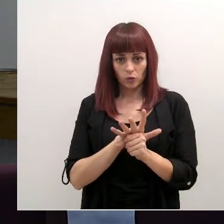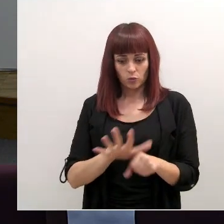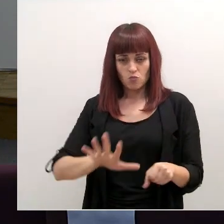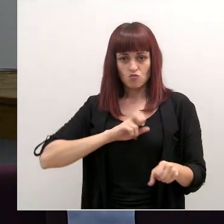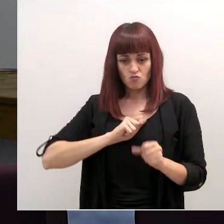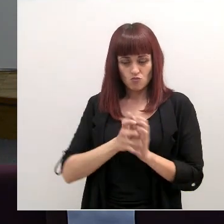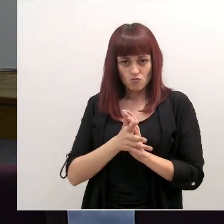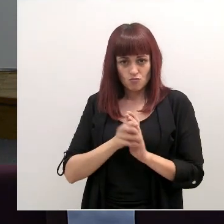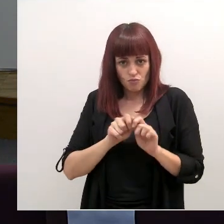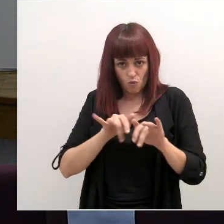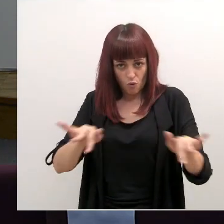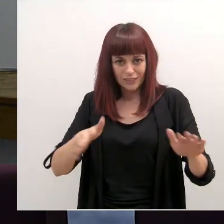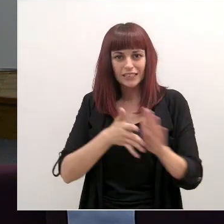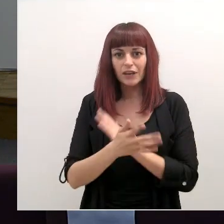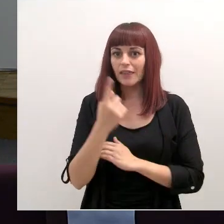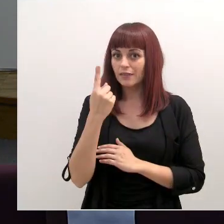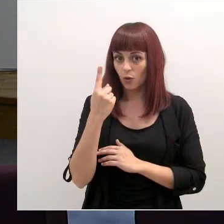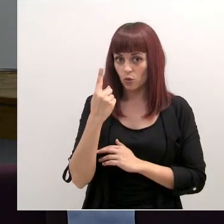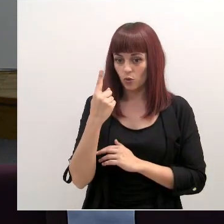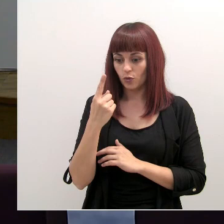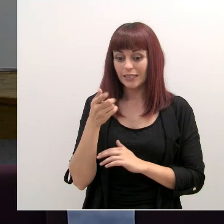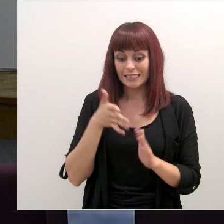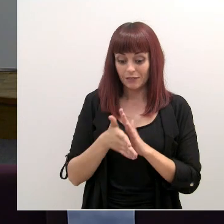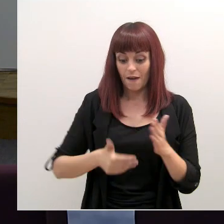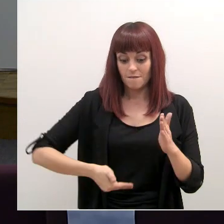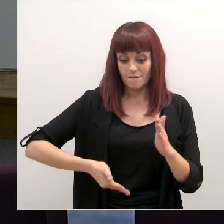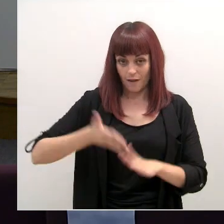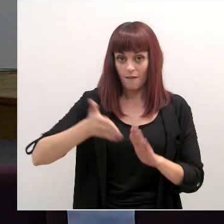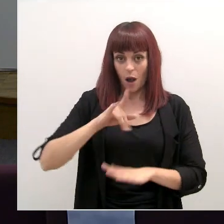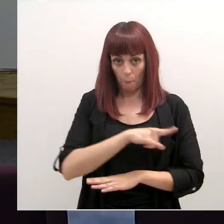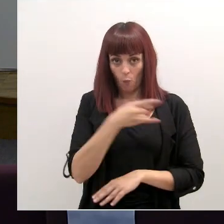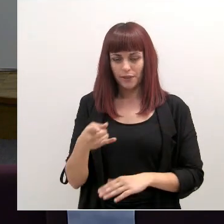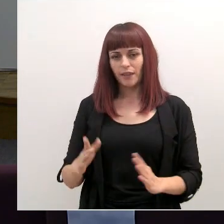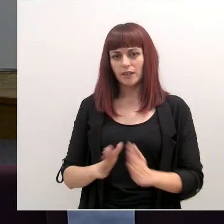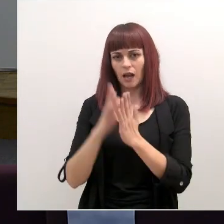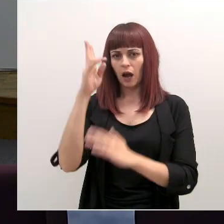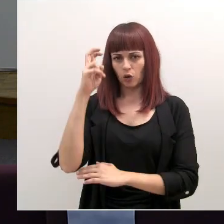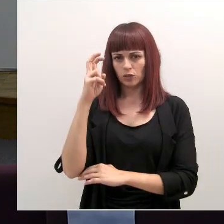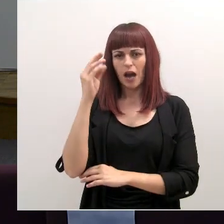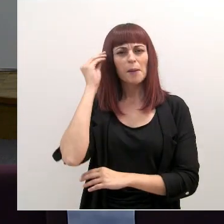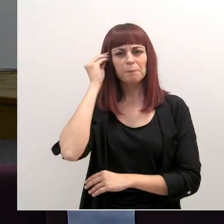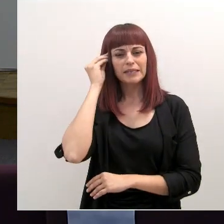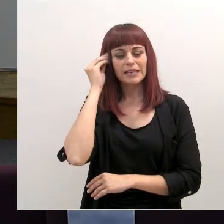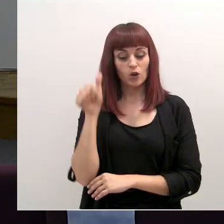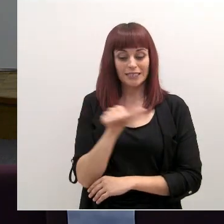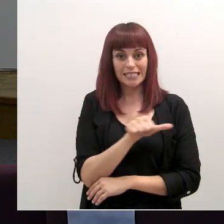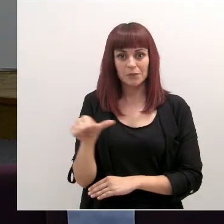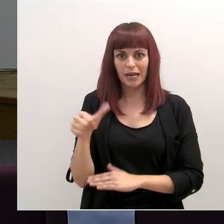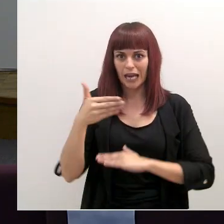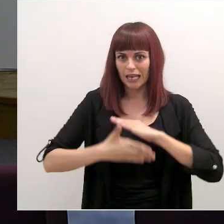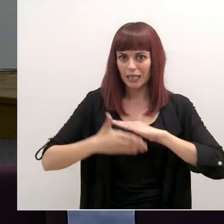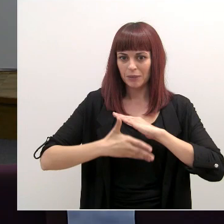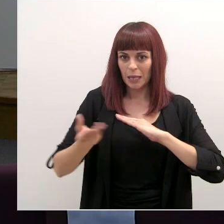varios días de 1. Eso se produce a las puertas del puente de San José. ¿Se plantean activar durante esta semana alguna restricción